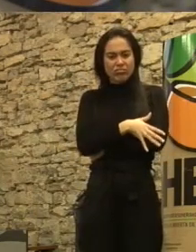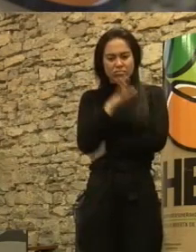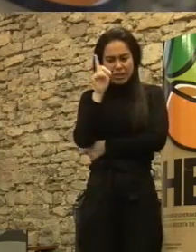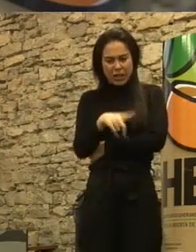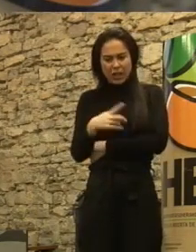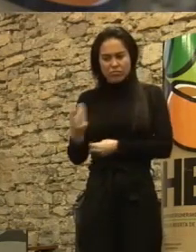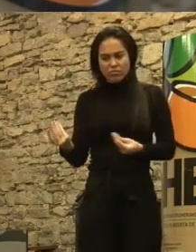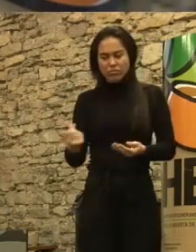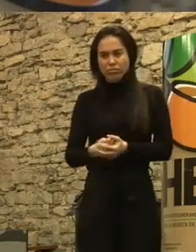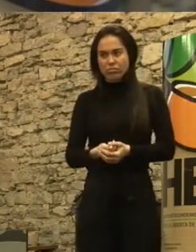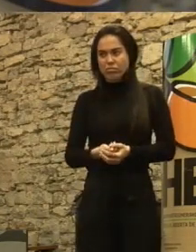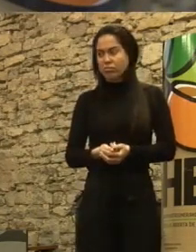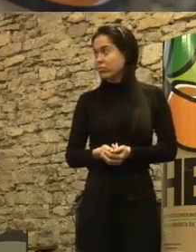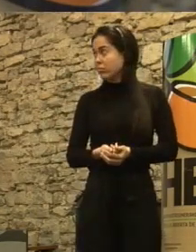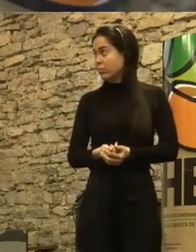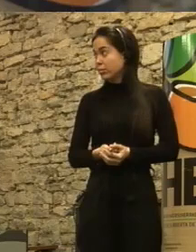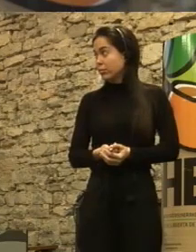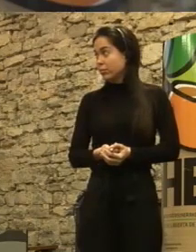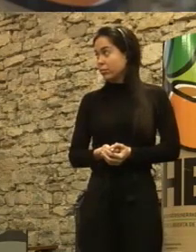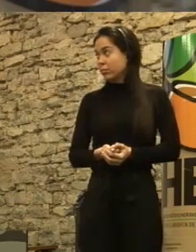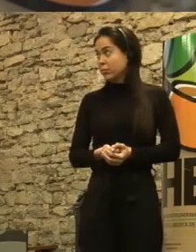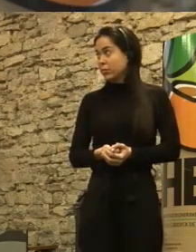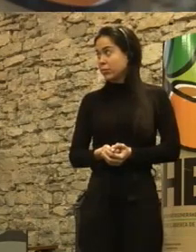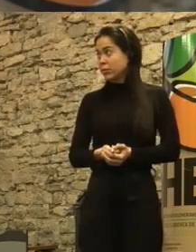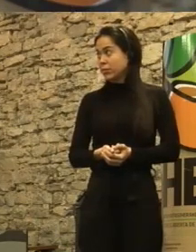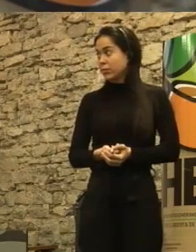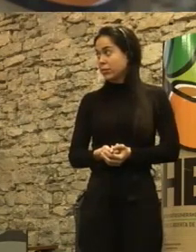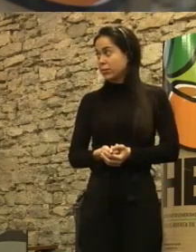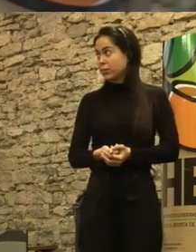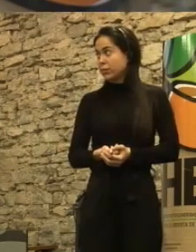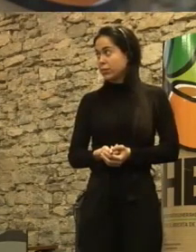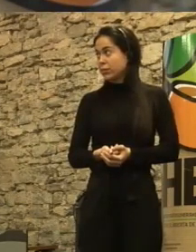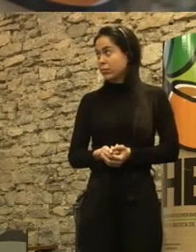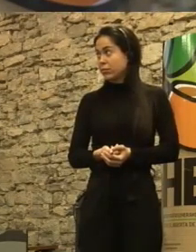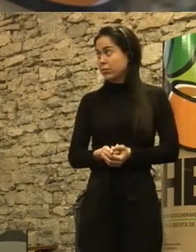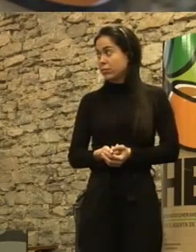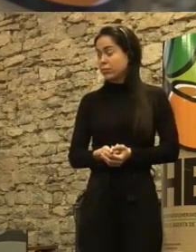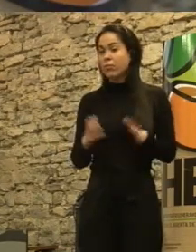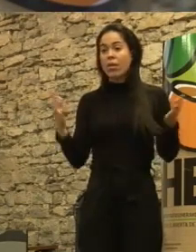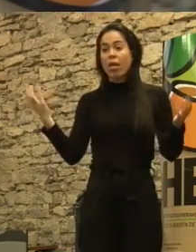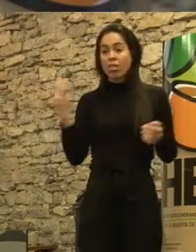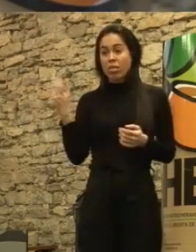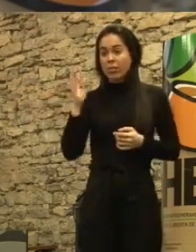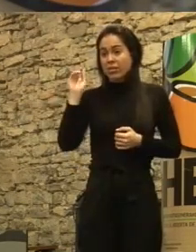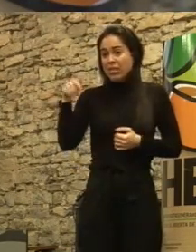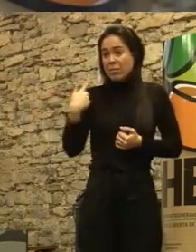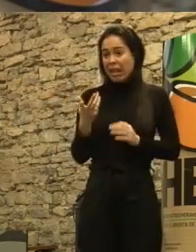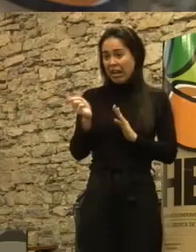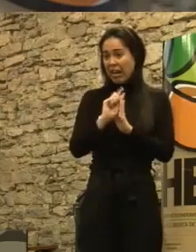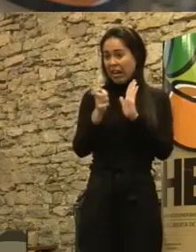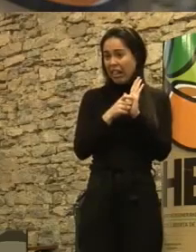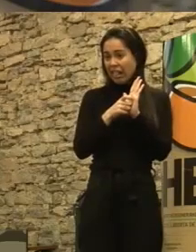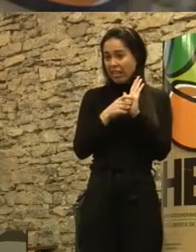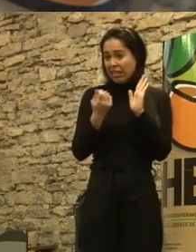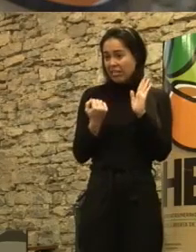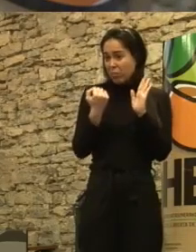pues tiene que suscribir también ese tipo de leyes. Por lo